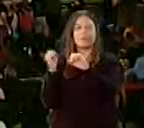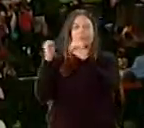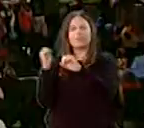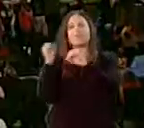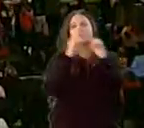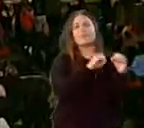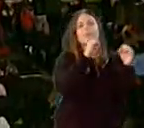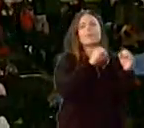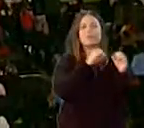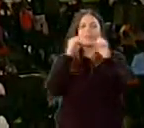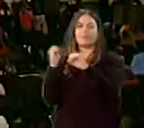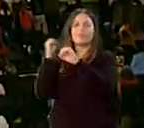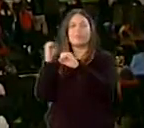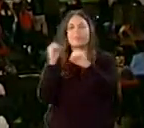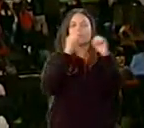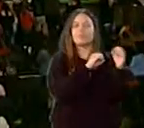mira